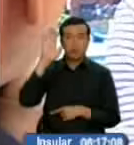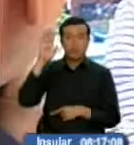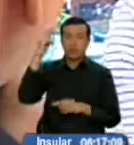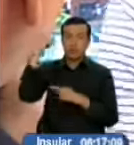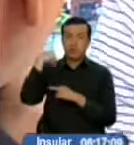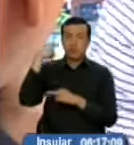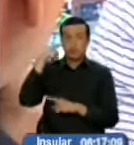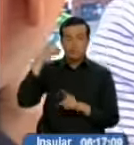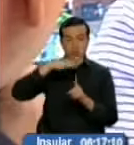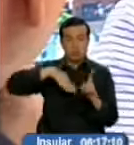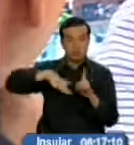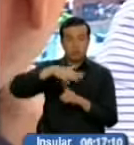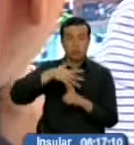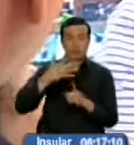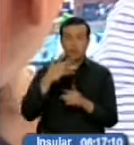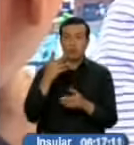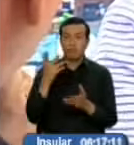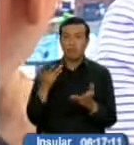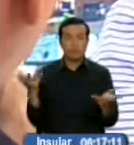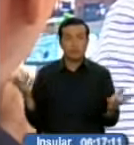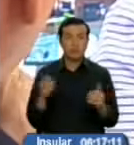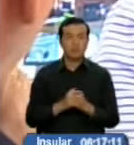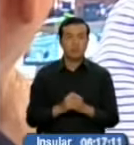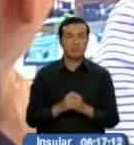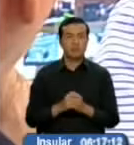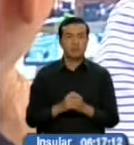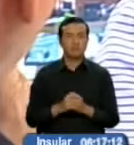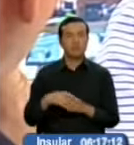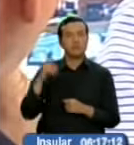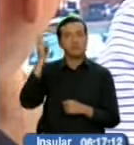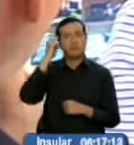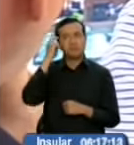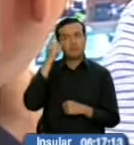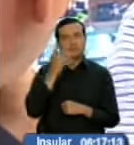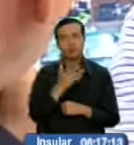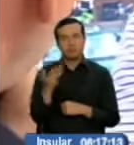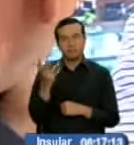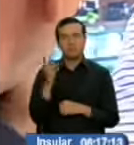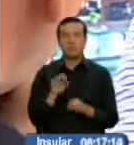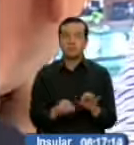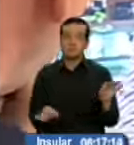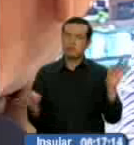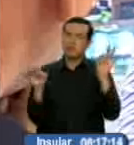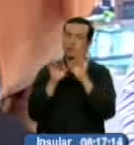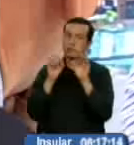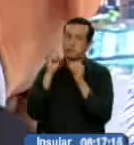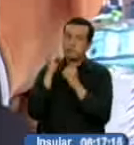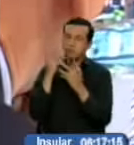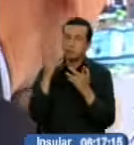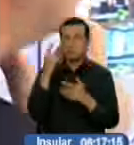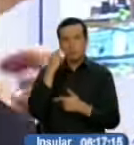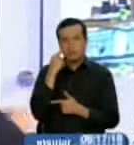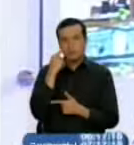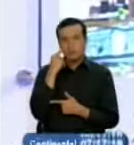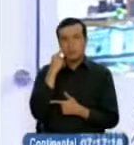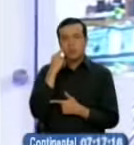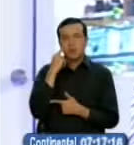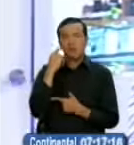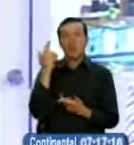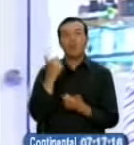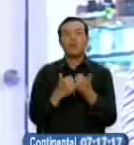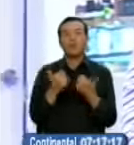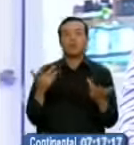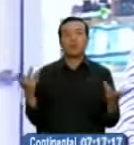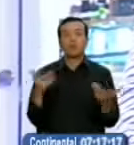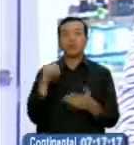crear las condiciones para que eso no pase. Entonces, me parece que es importante aquí mirar exactamente cuál ha sido el resultado